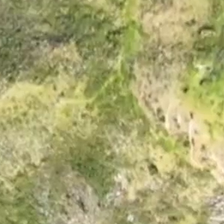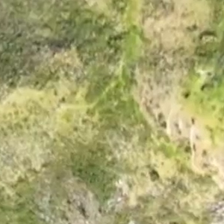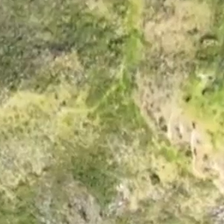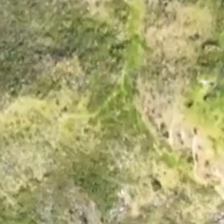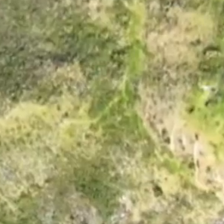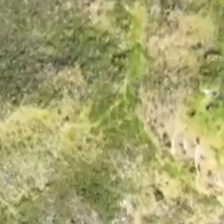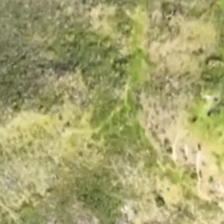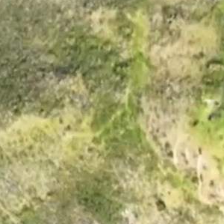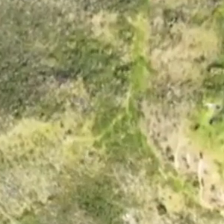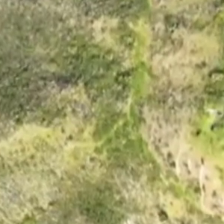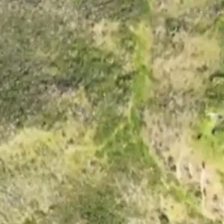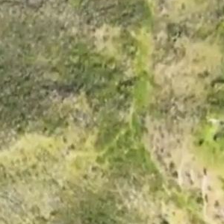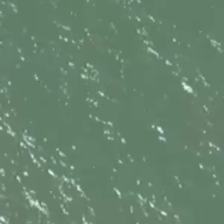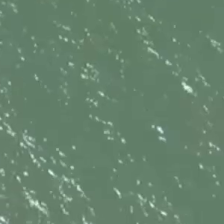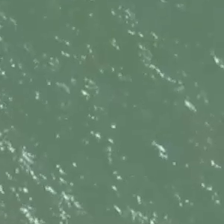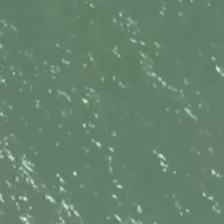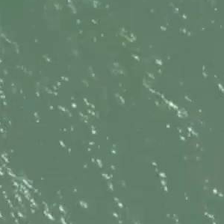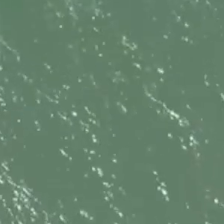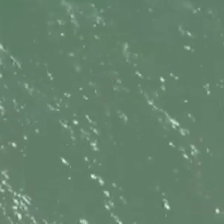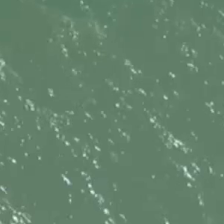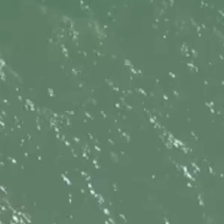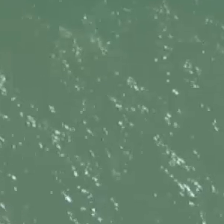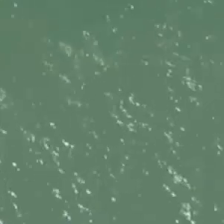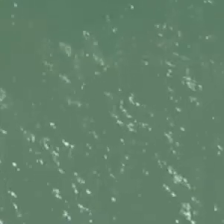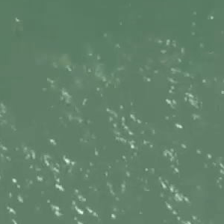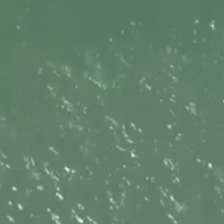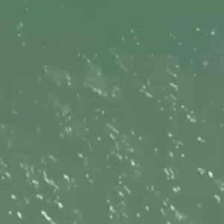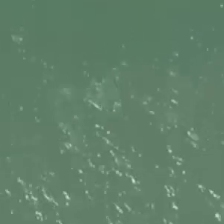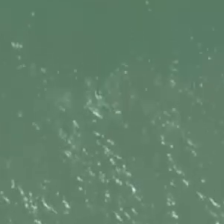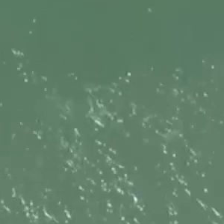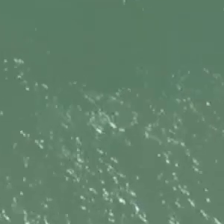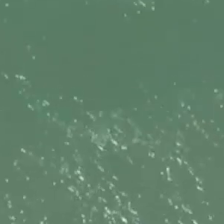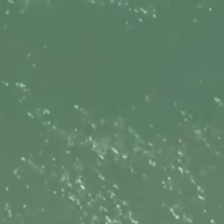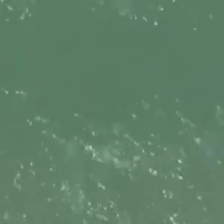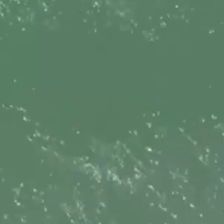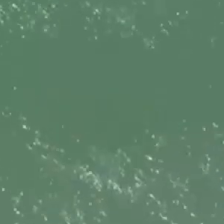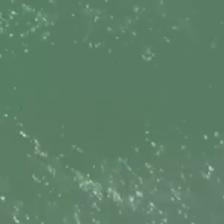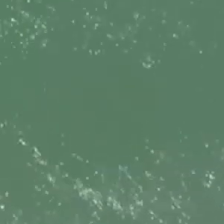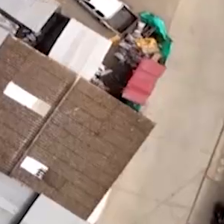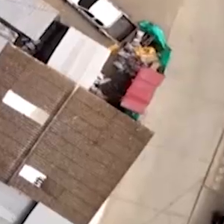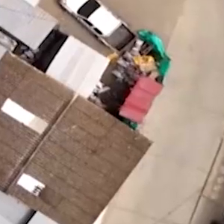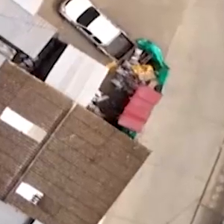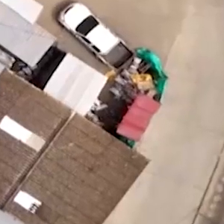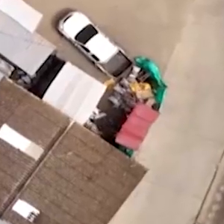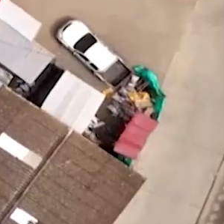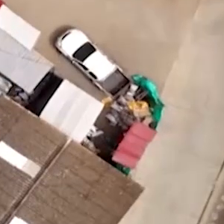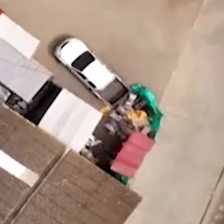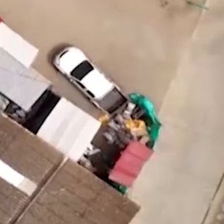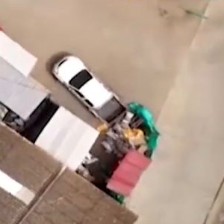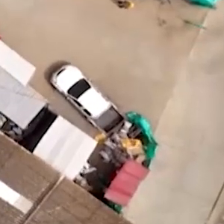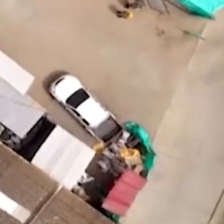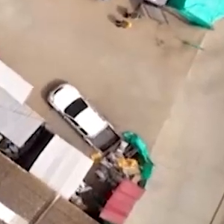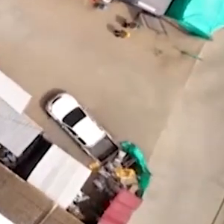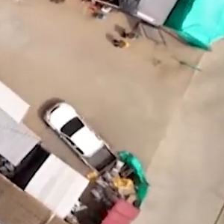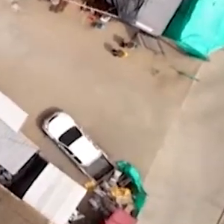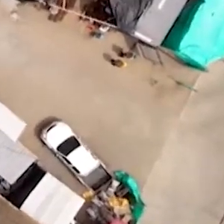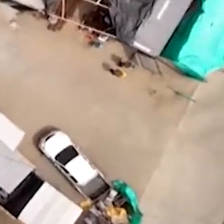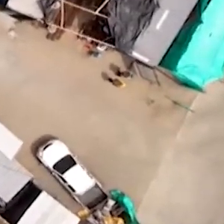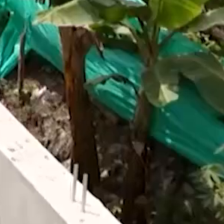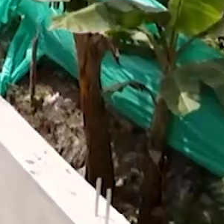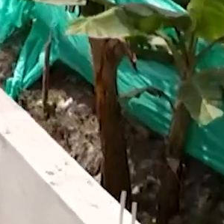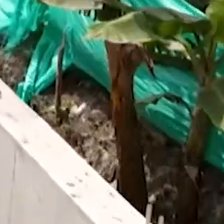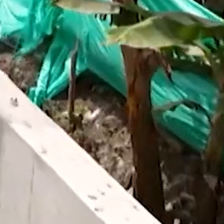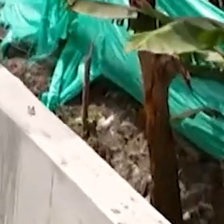en 25 áreas protegidas. No se implementaría el plan de manejo de la zona marino-costera. No podrían construirse 10 obras